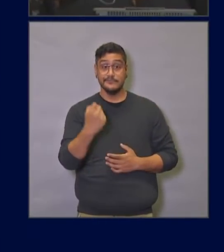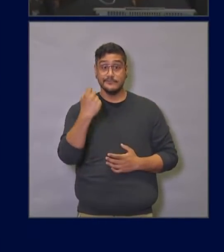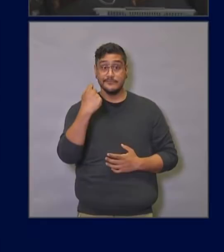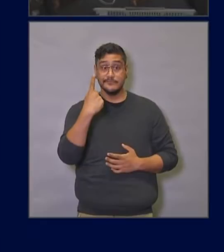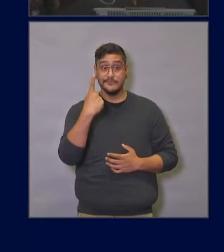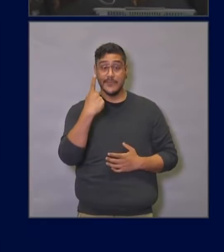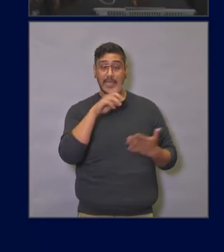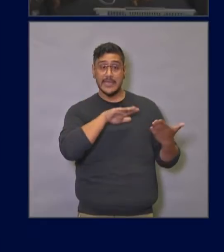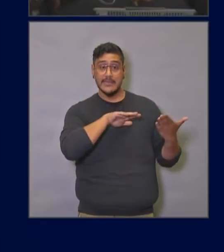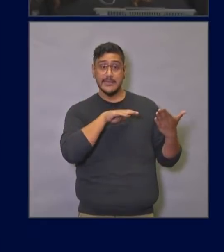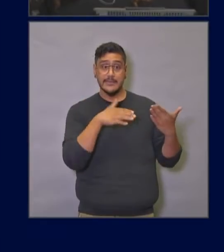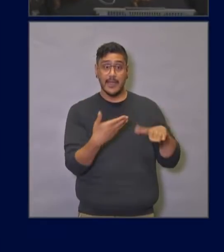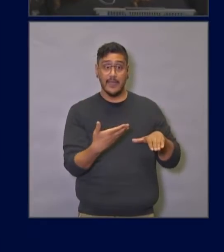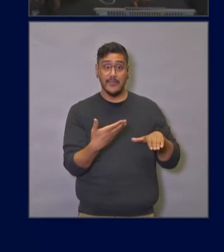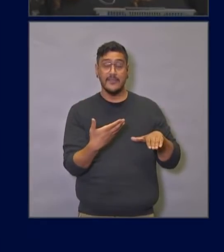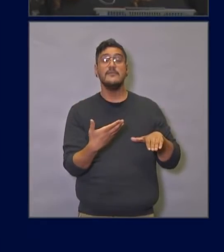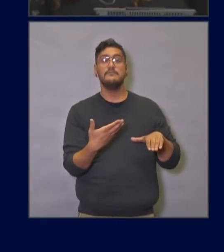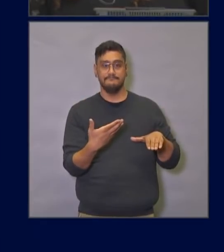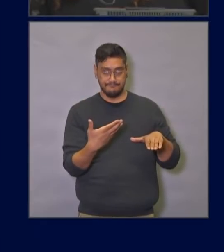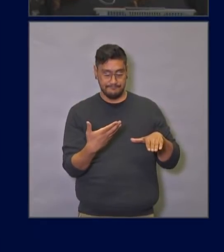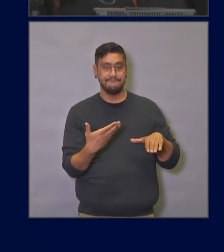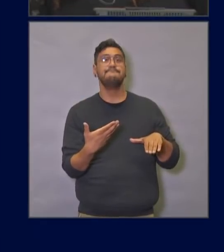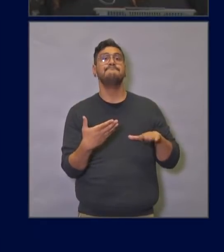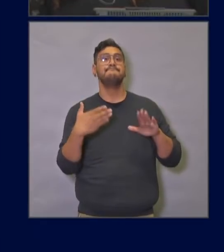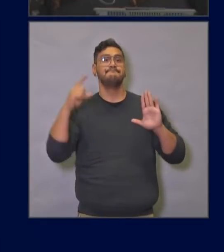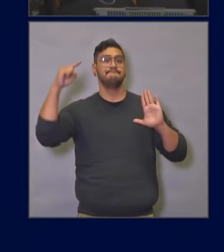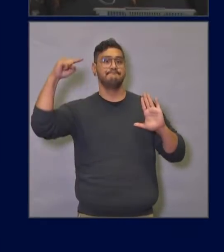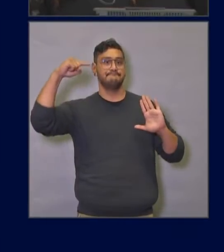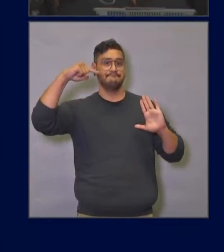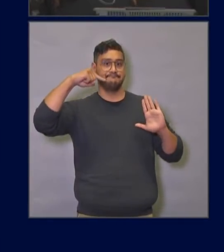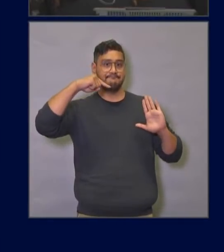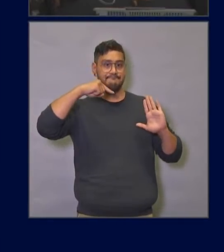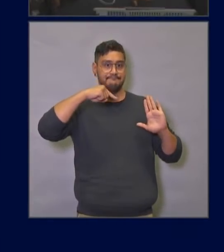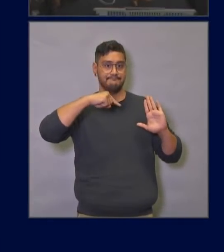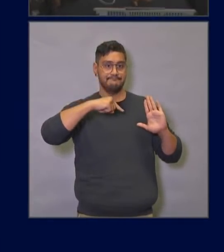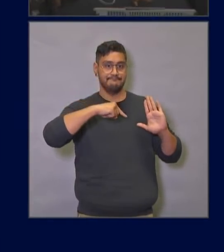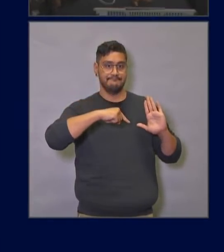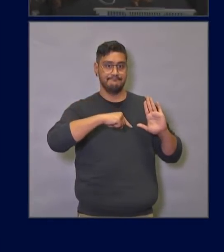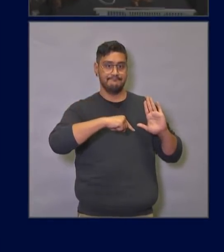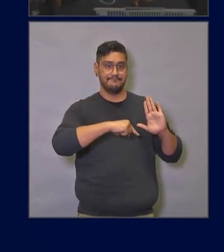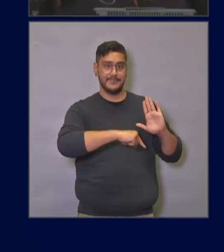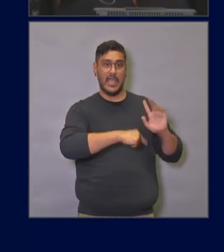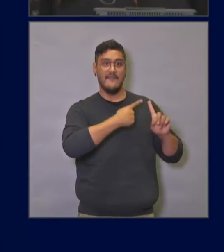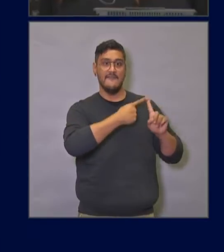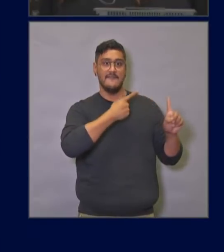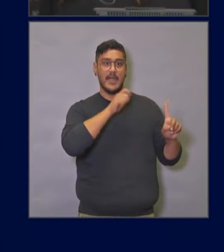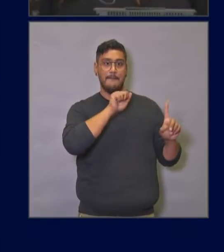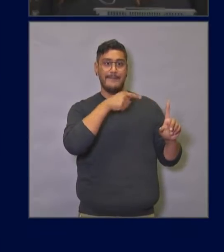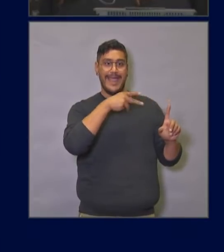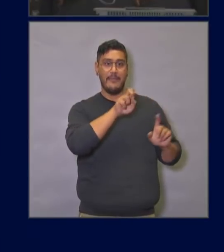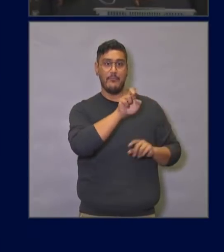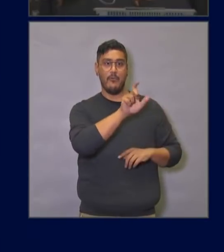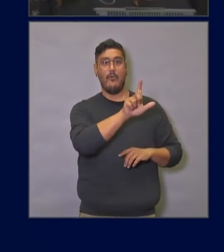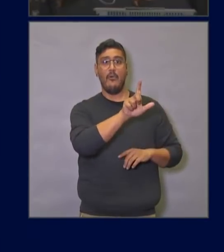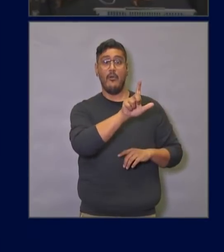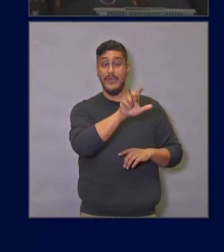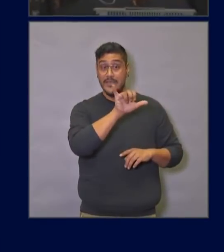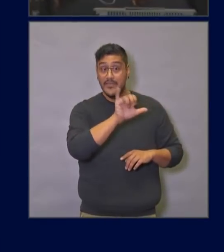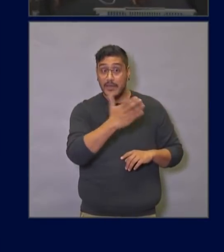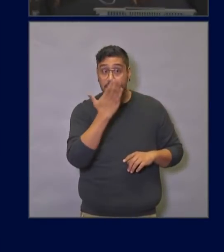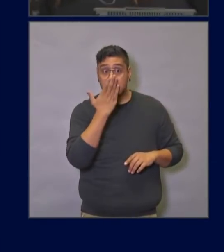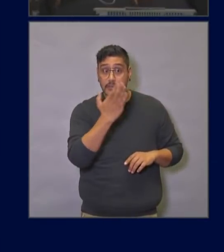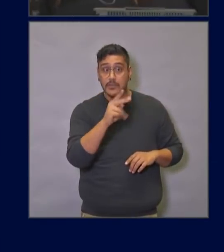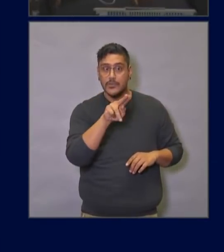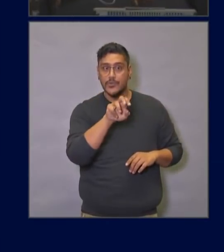los fallecimientos están en una trayectoria descendiente desde finales de abril, lo cual es una señal